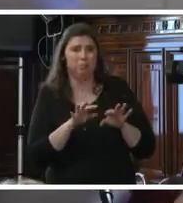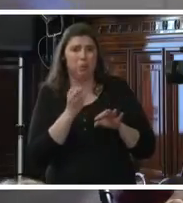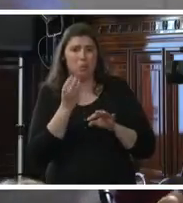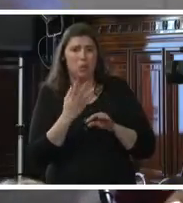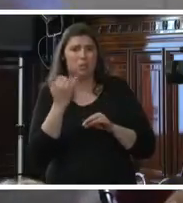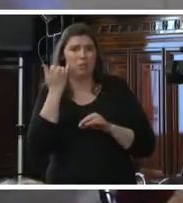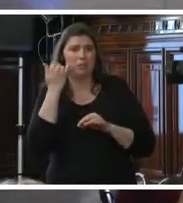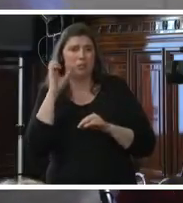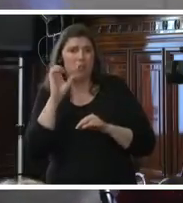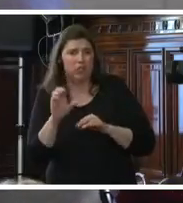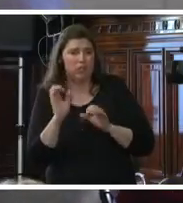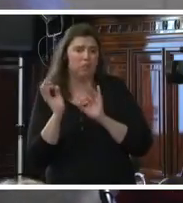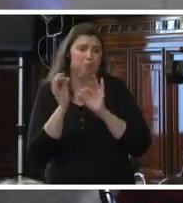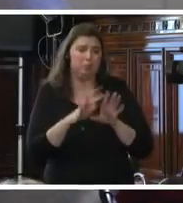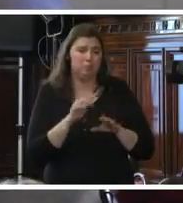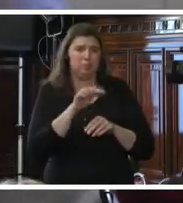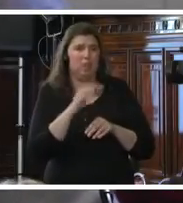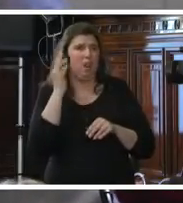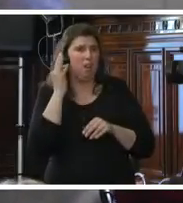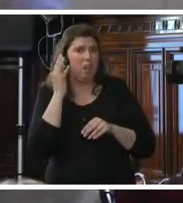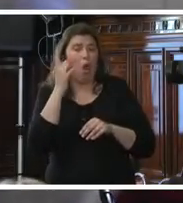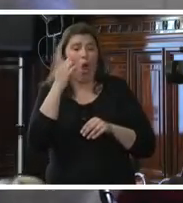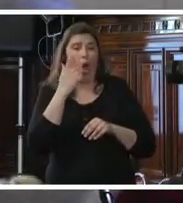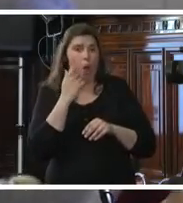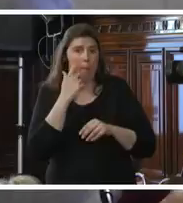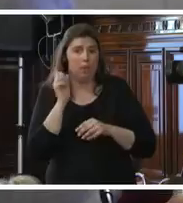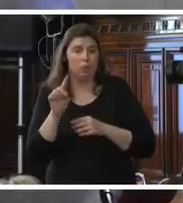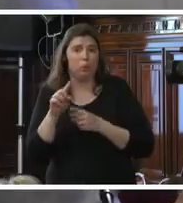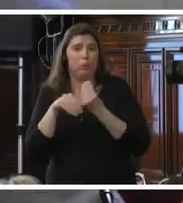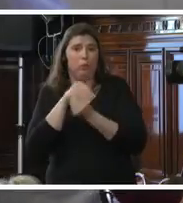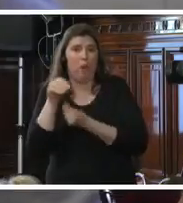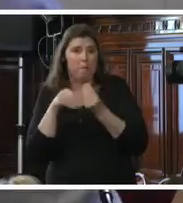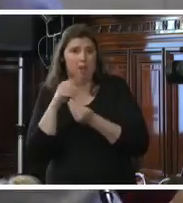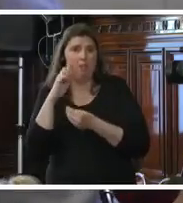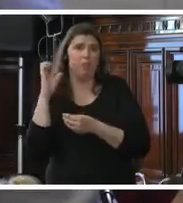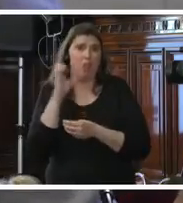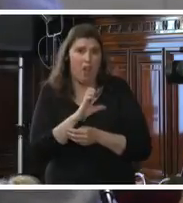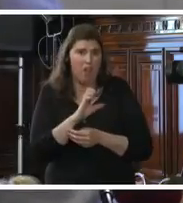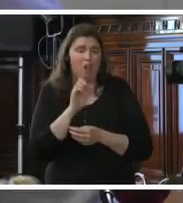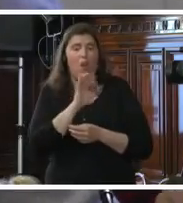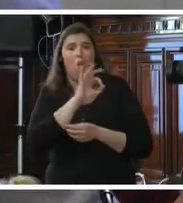contagiaron, o gente de su familia o hombres en la comunidad que las violaron. Y eso es